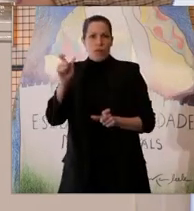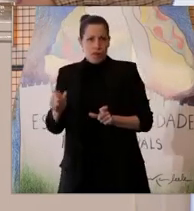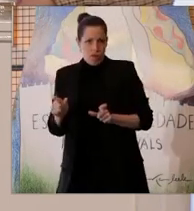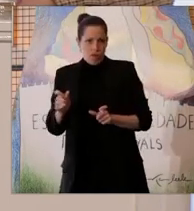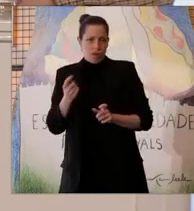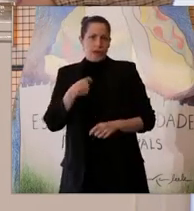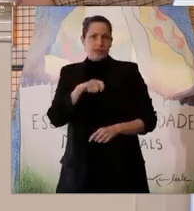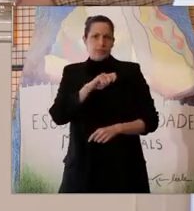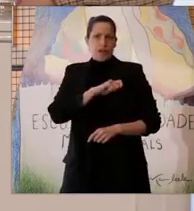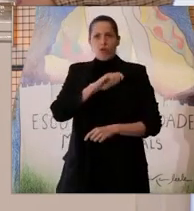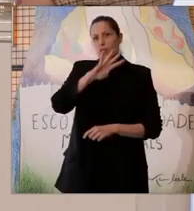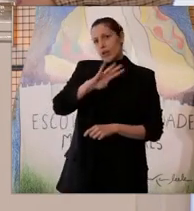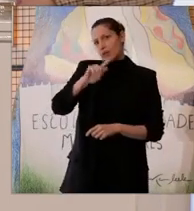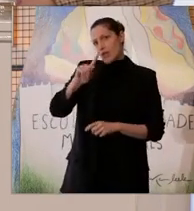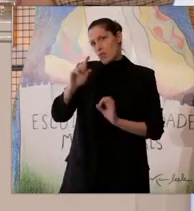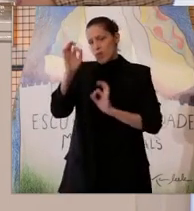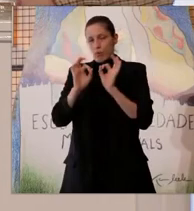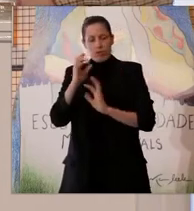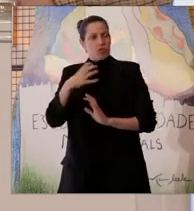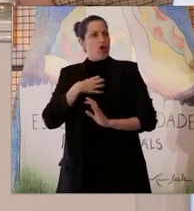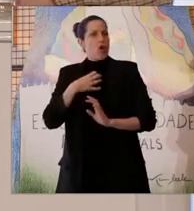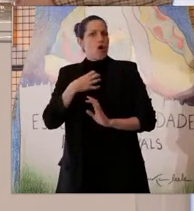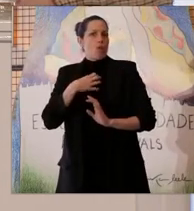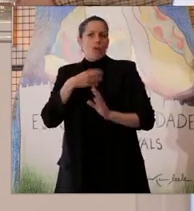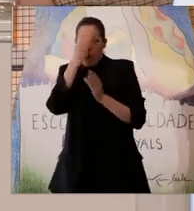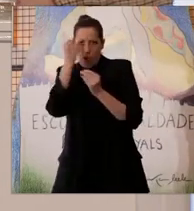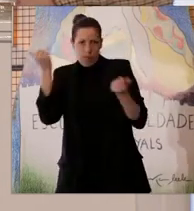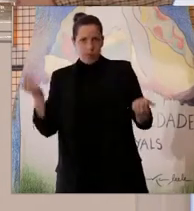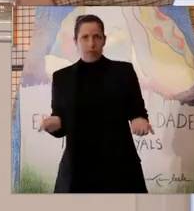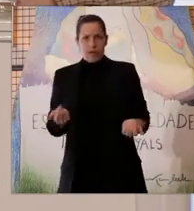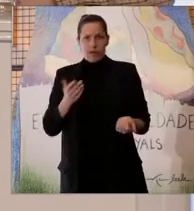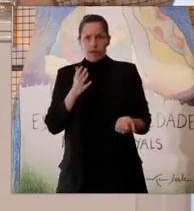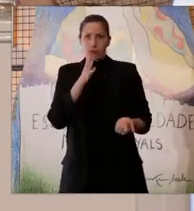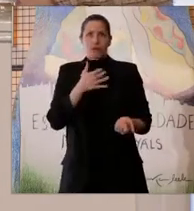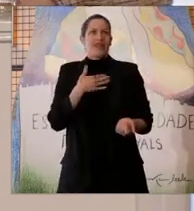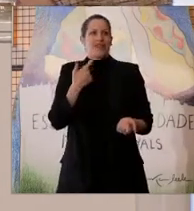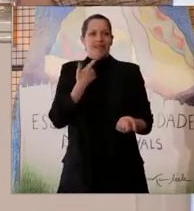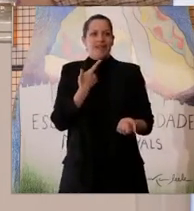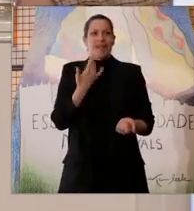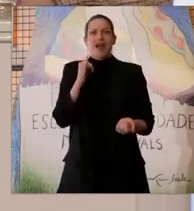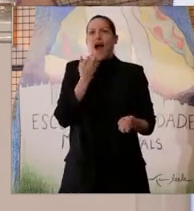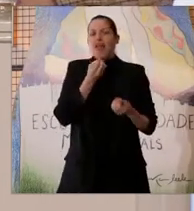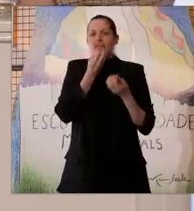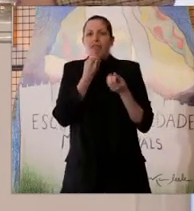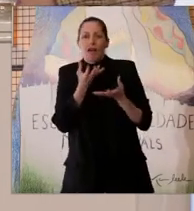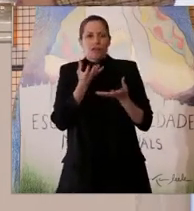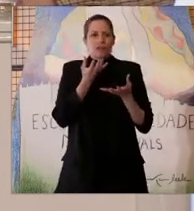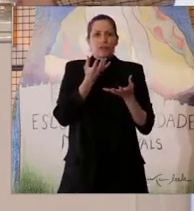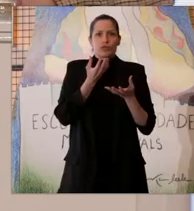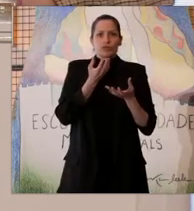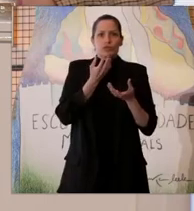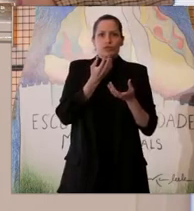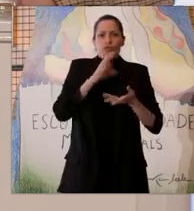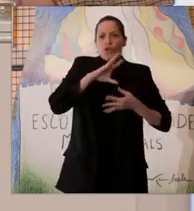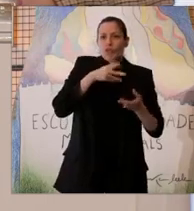del mundo o sea es imposible porque estás dejándote muchos datos en la guantera quiero decir no es lo mismo y